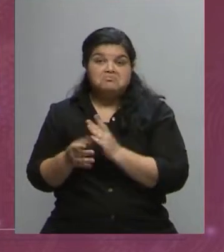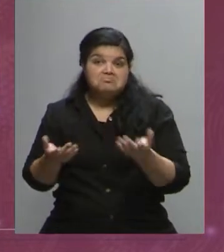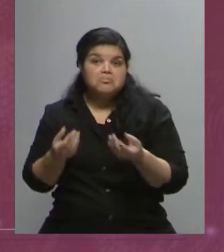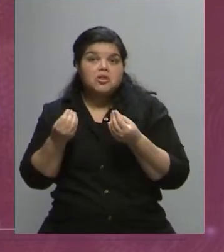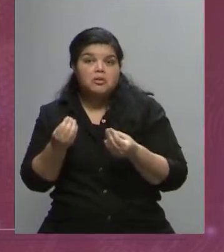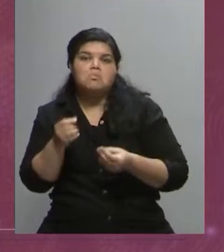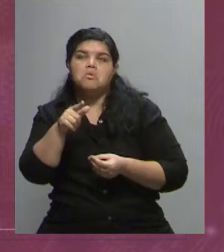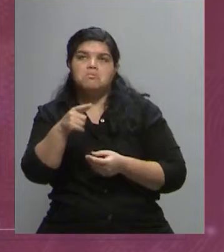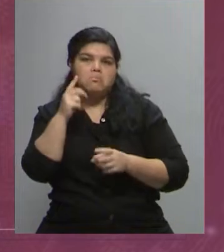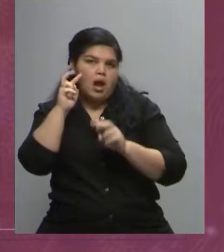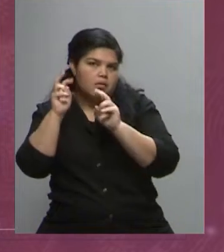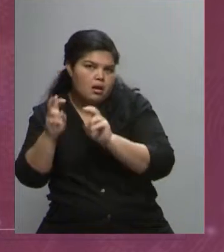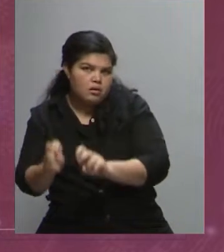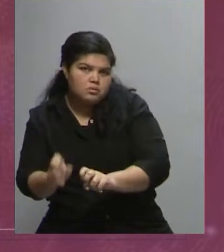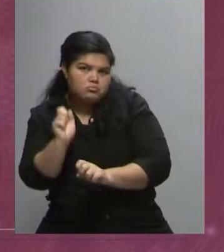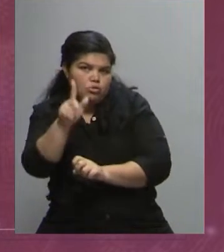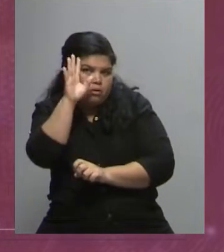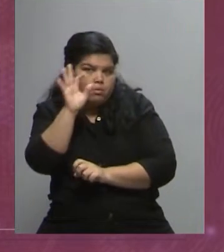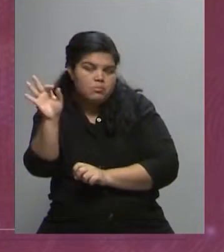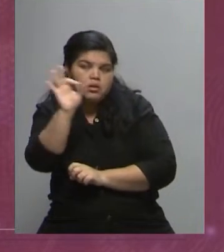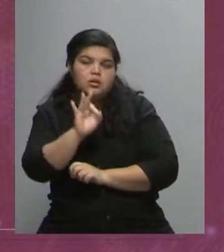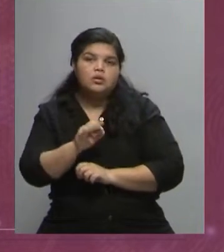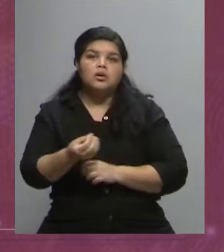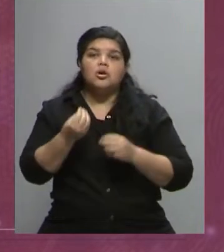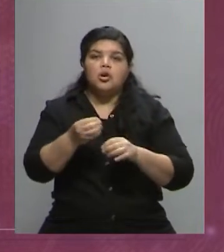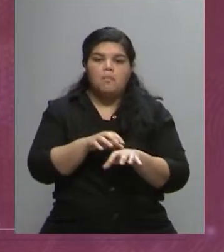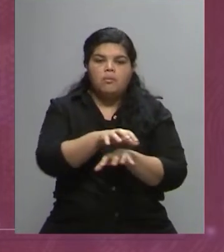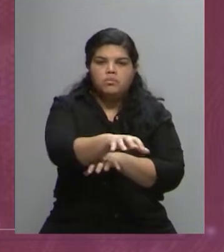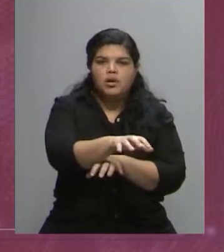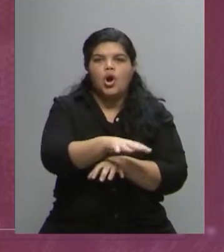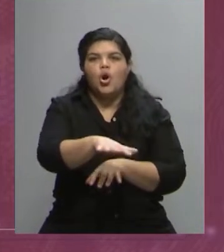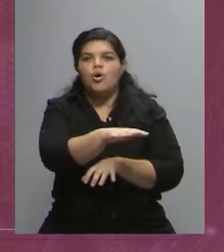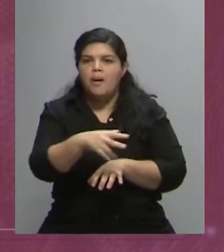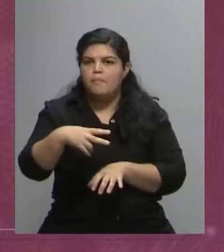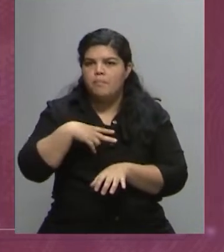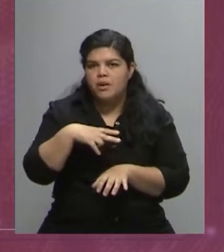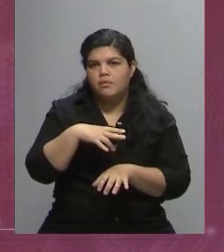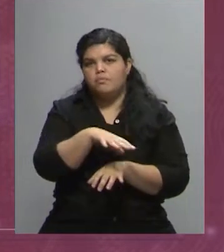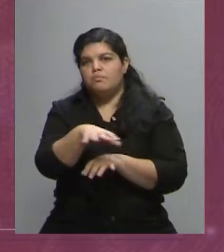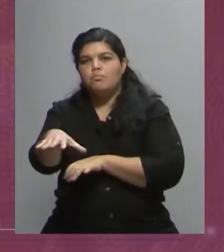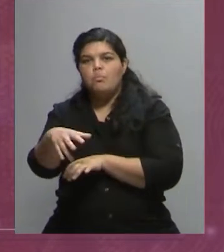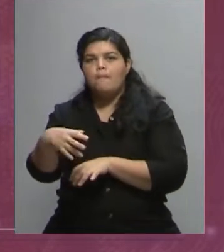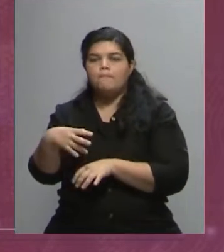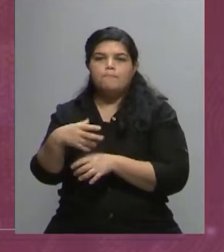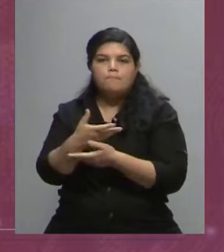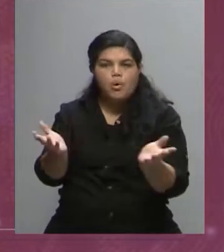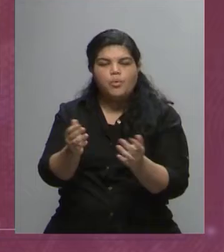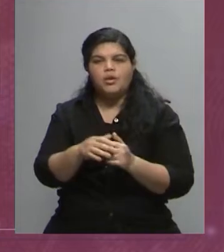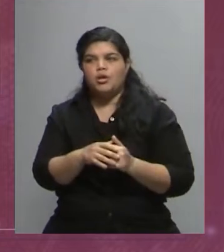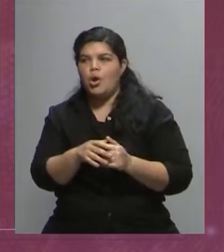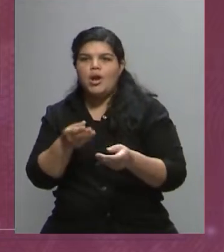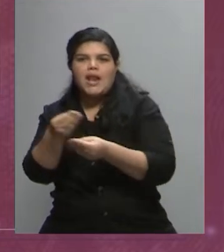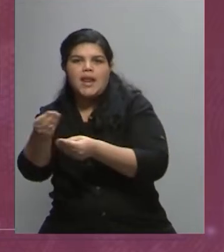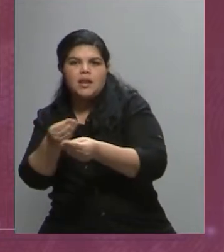tanto públicas o privadas, están usándolos o los están incorporando dentro de su proceso de negocio, de su